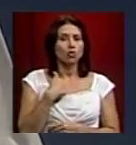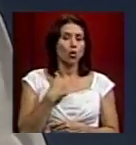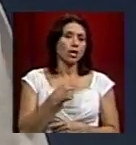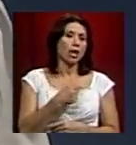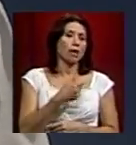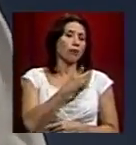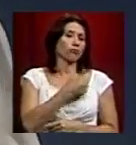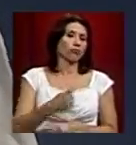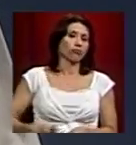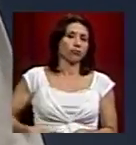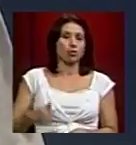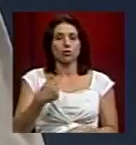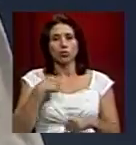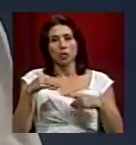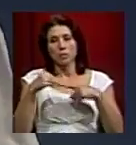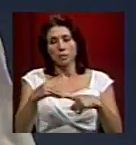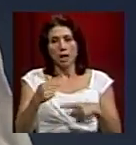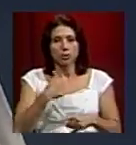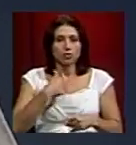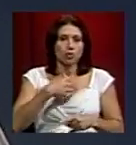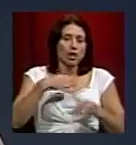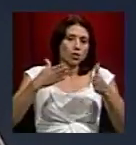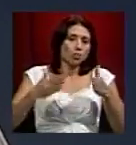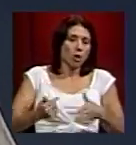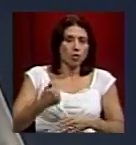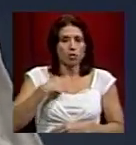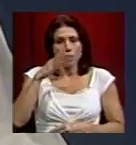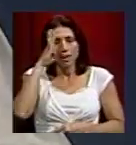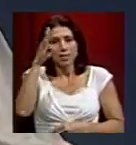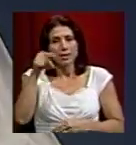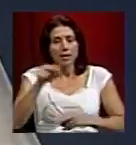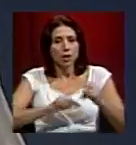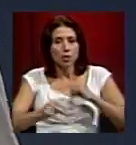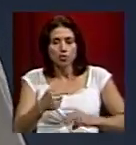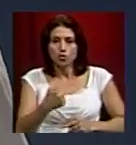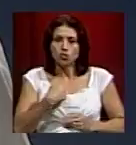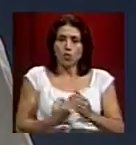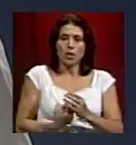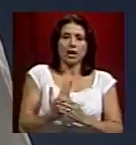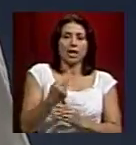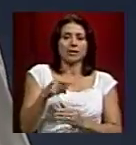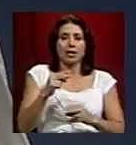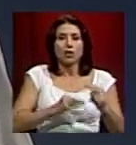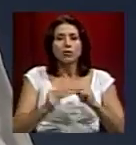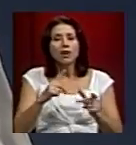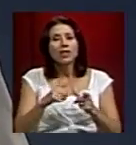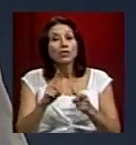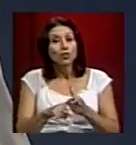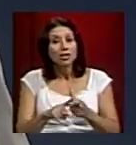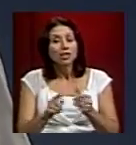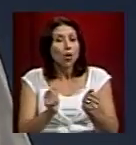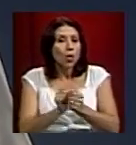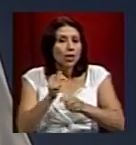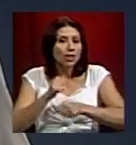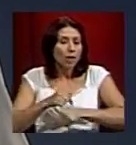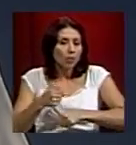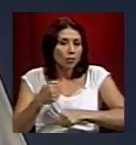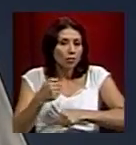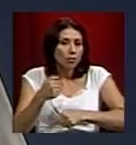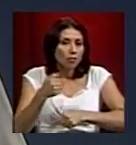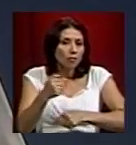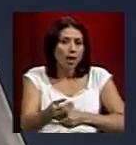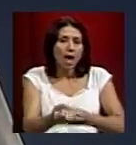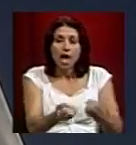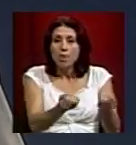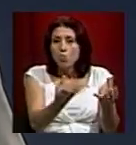ejecutivo, yo soy el principal, yo soy el dueño, yo fui el que inventé este negocio, yo fui el que lo crié. Y entonces, con el tiempo, hay un montón